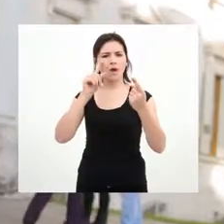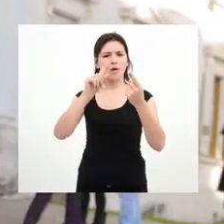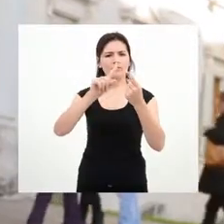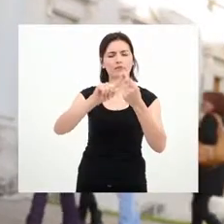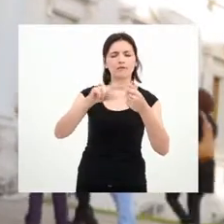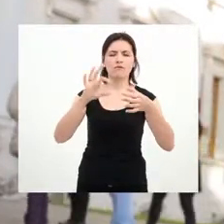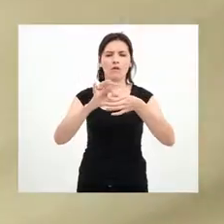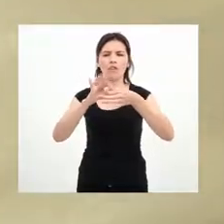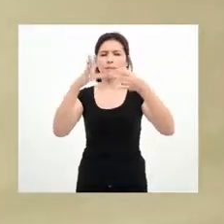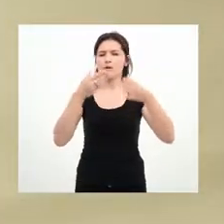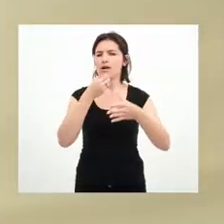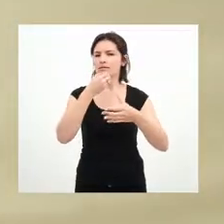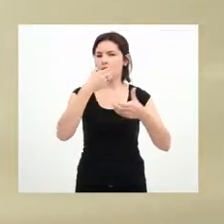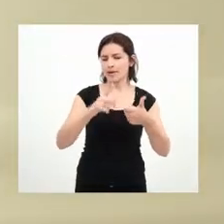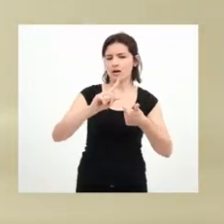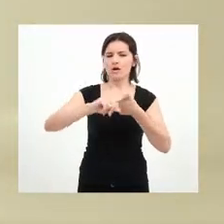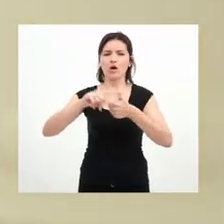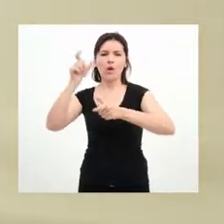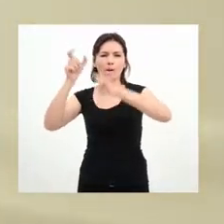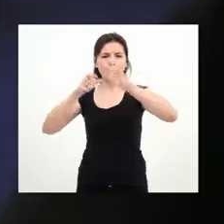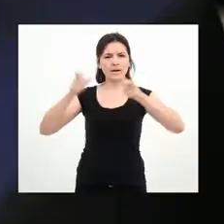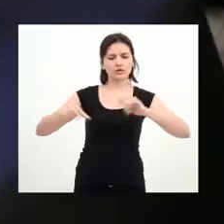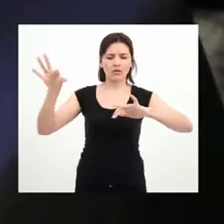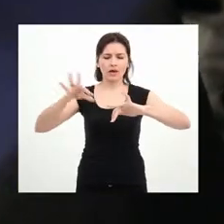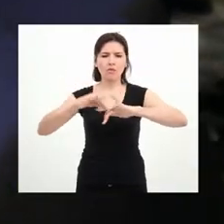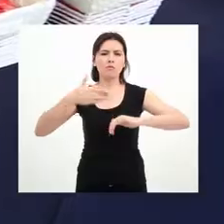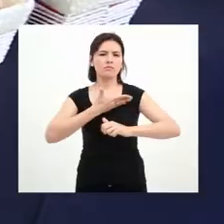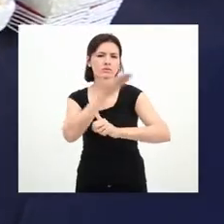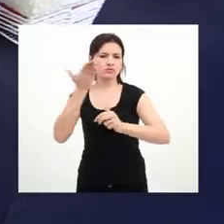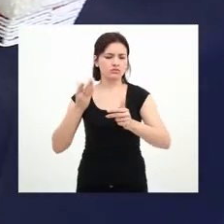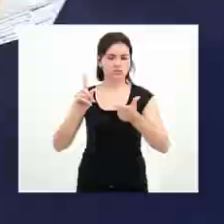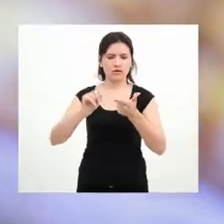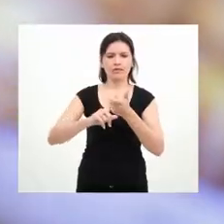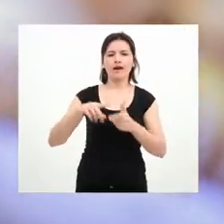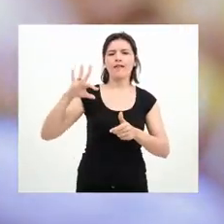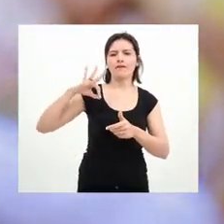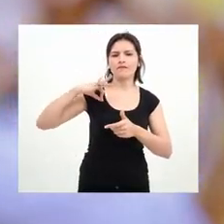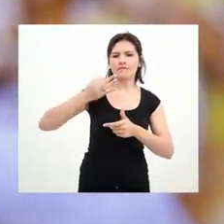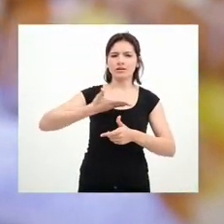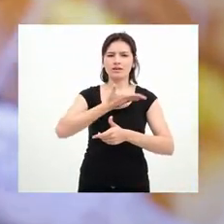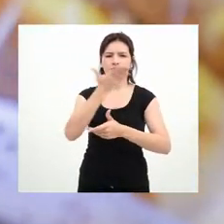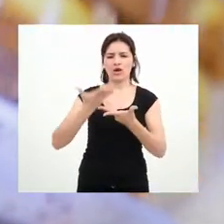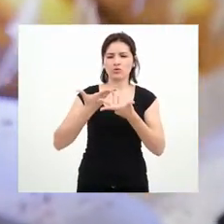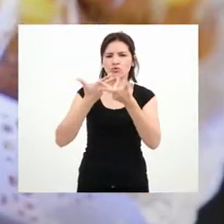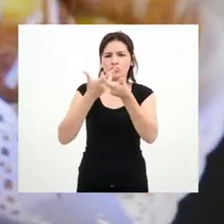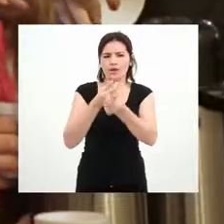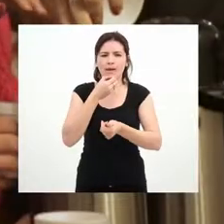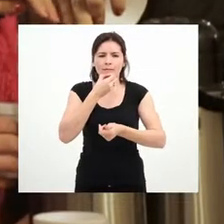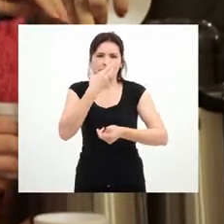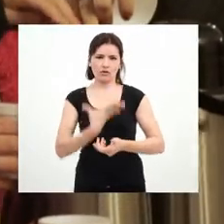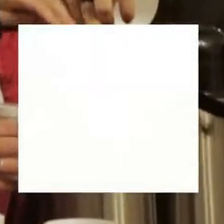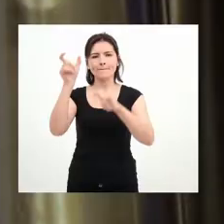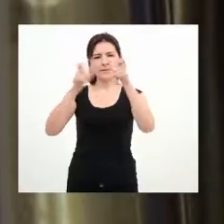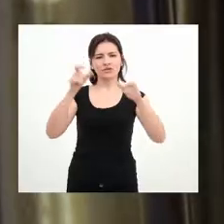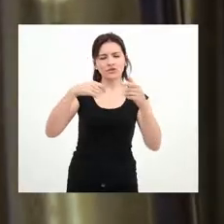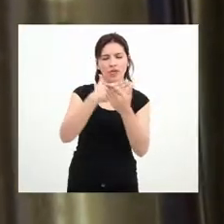sesión legislativa. Tiene como objetivo fortalecer la democracia, el compromiso ciudadano y promover la participación como herramienta para mejorar